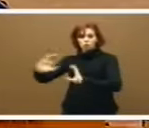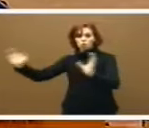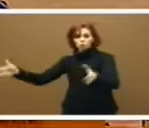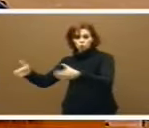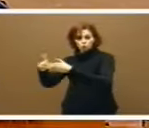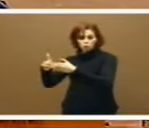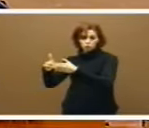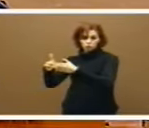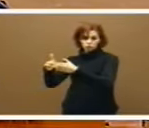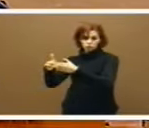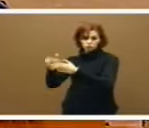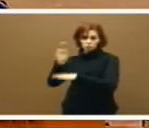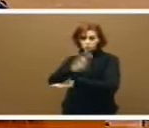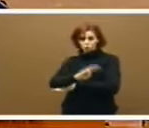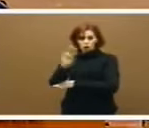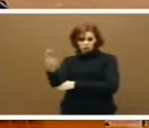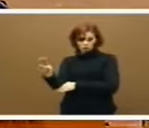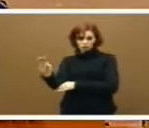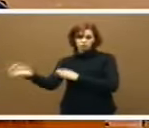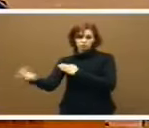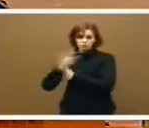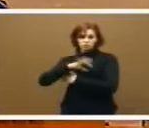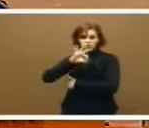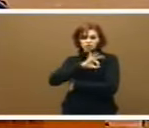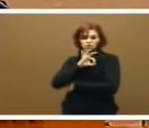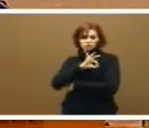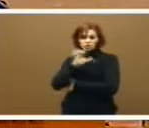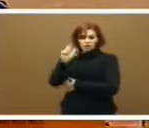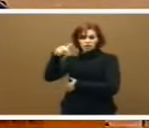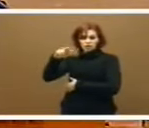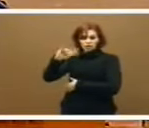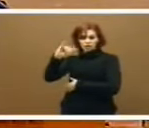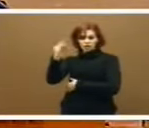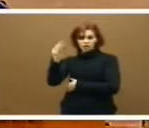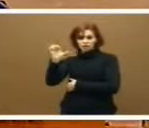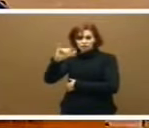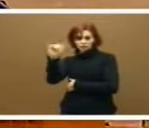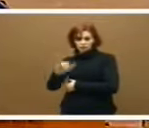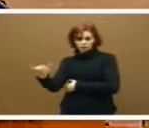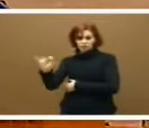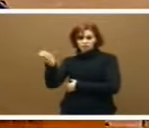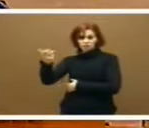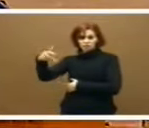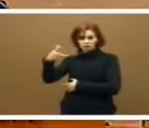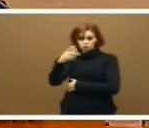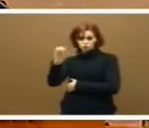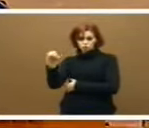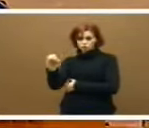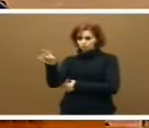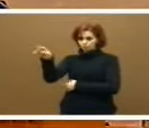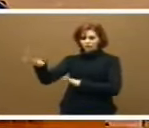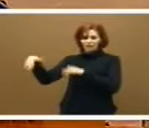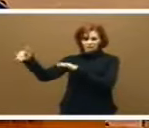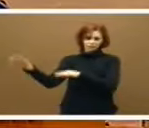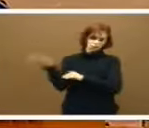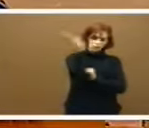Parlamentario Popular de Extremadura Unida en la persona de don Ricardo Enríquez Sancho. Señorías, someto a la consideración de